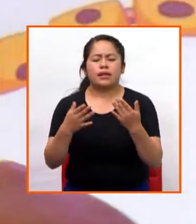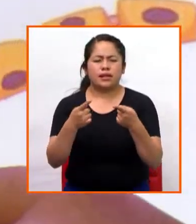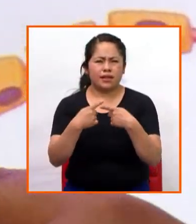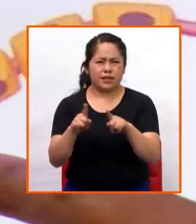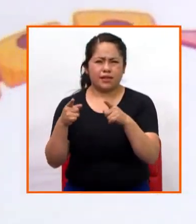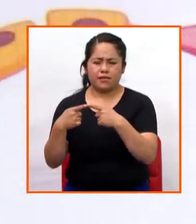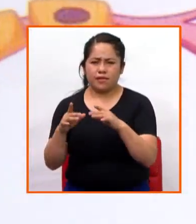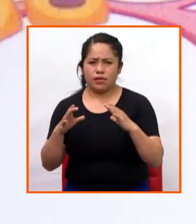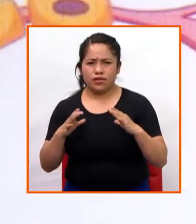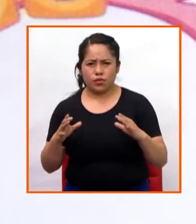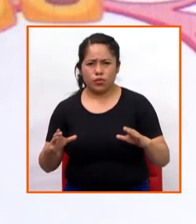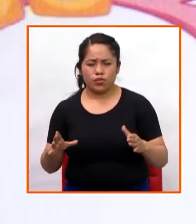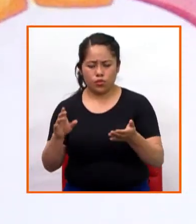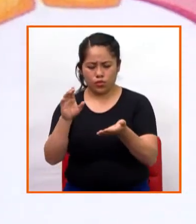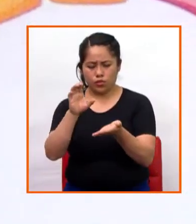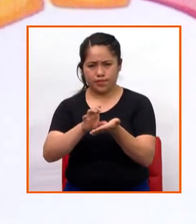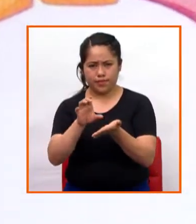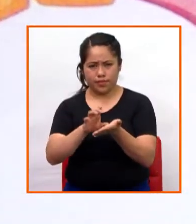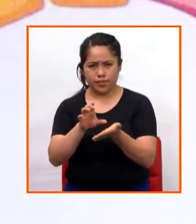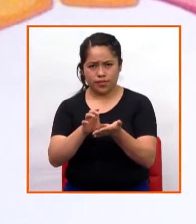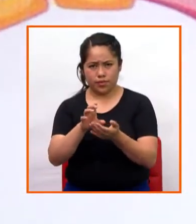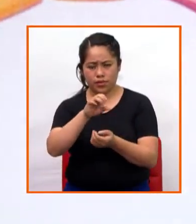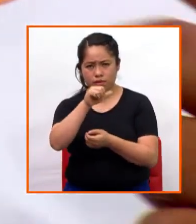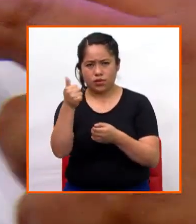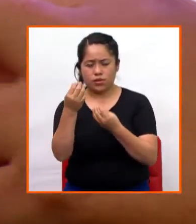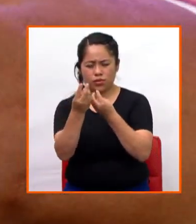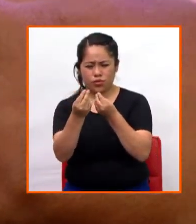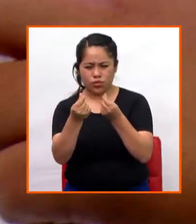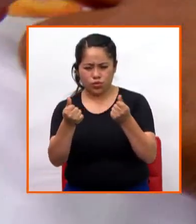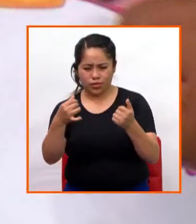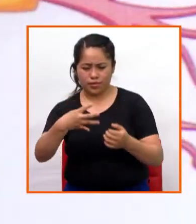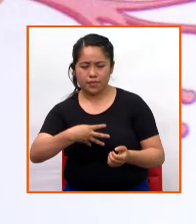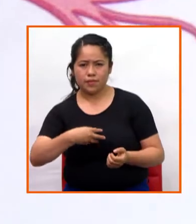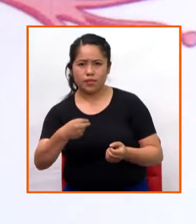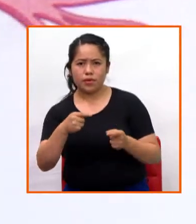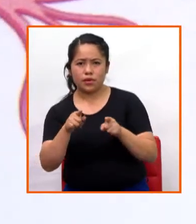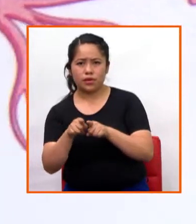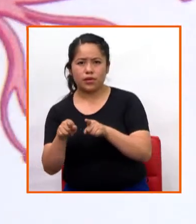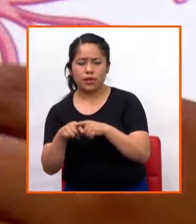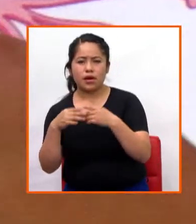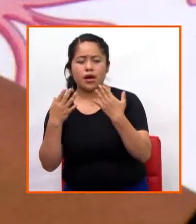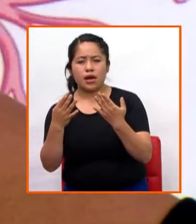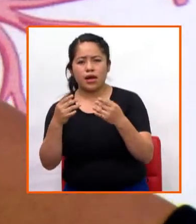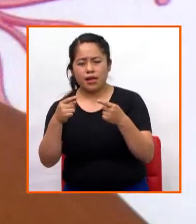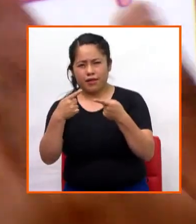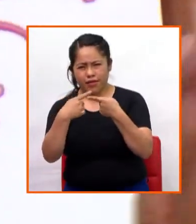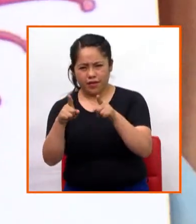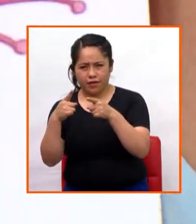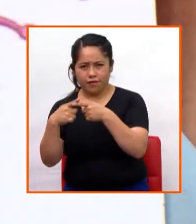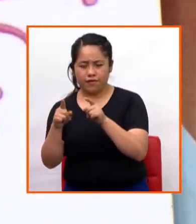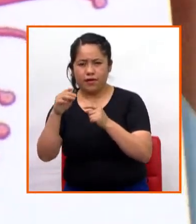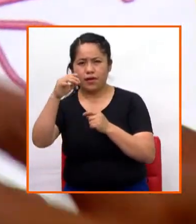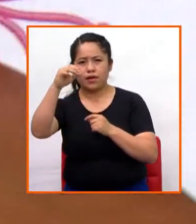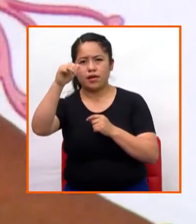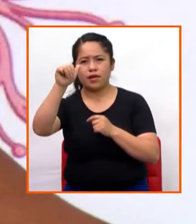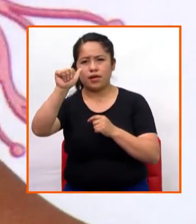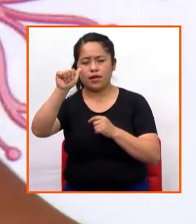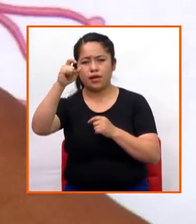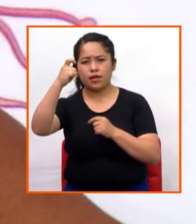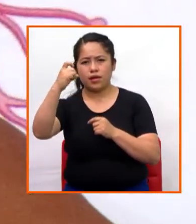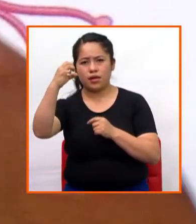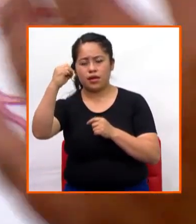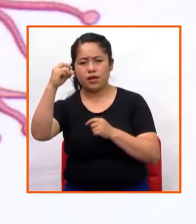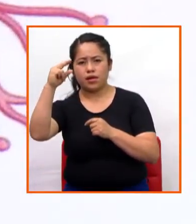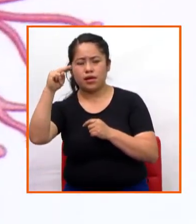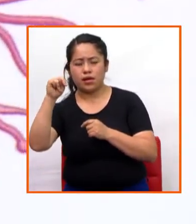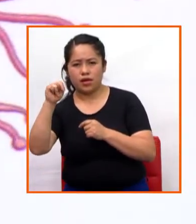y dendritas. Y la sustancia blanca son un conjunto de axones mielinizados. La mielina, esta